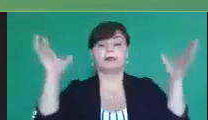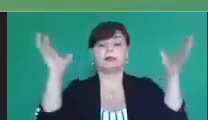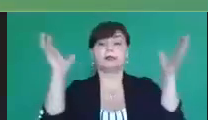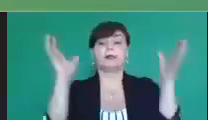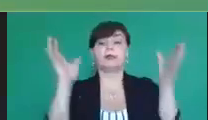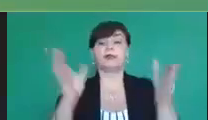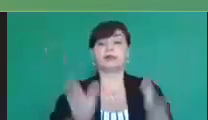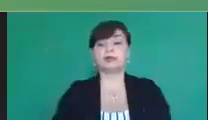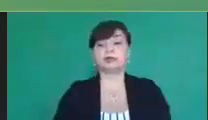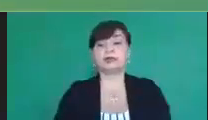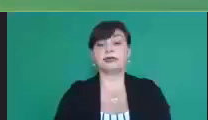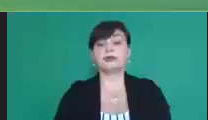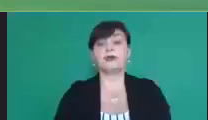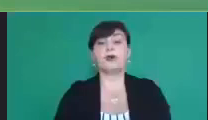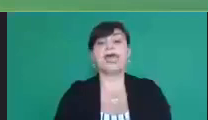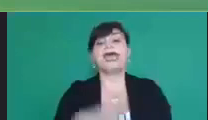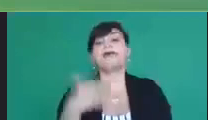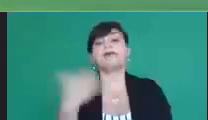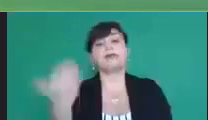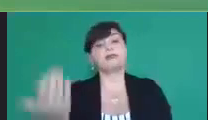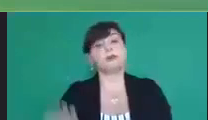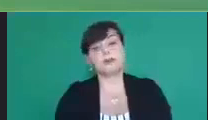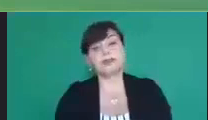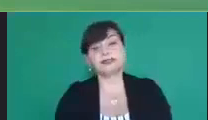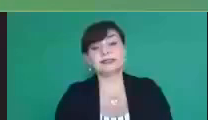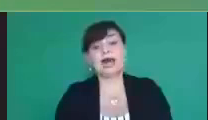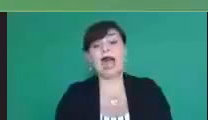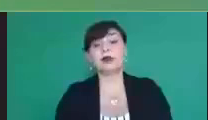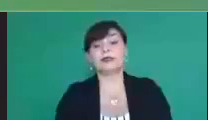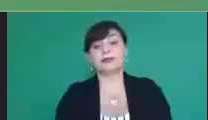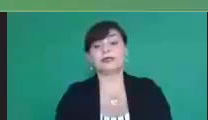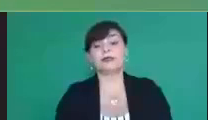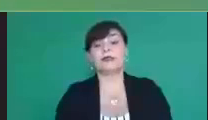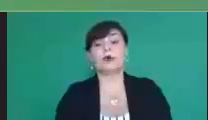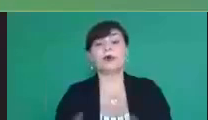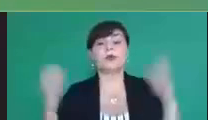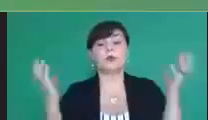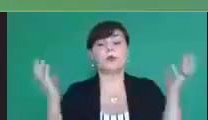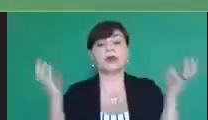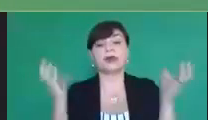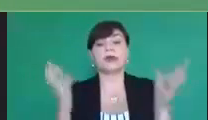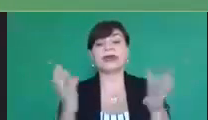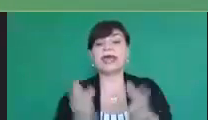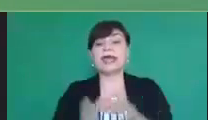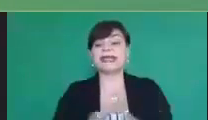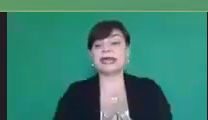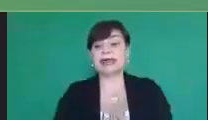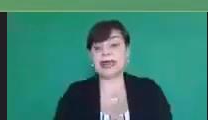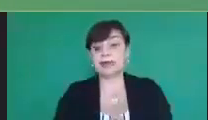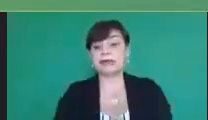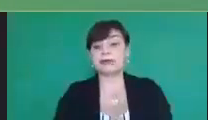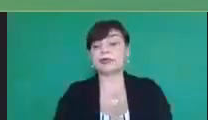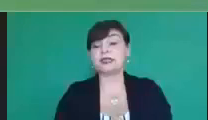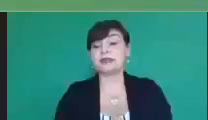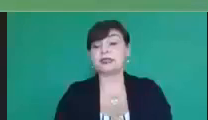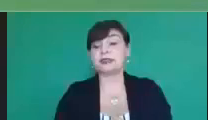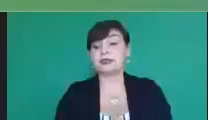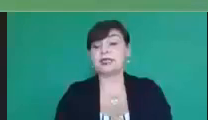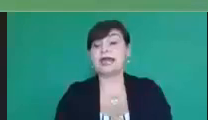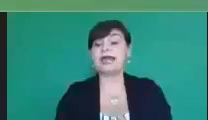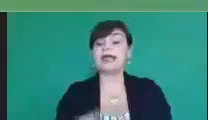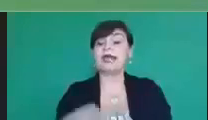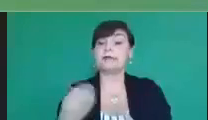que por su ubicación es más propensa a contaminación, porque puede haber derrame de contaminación de